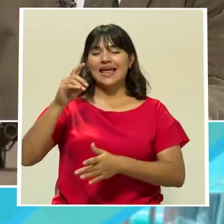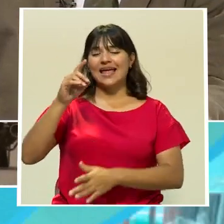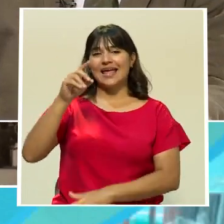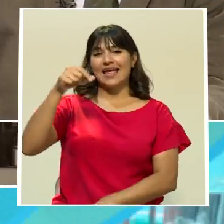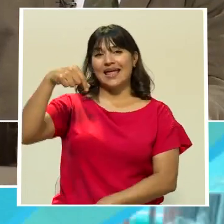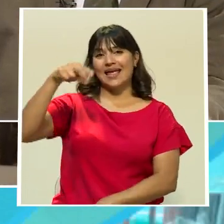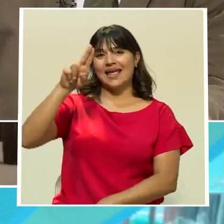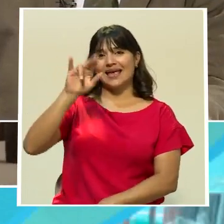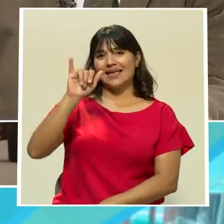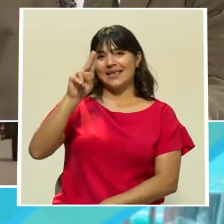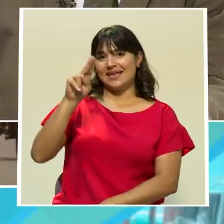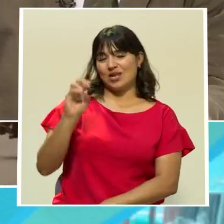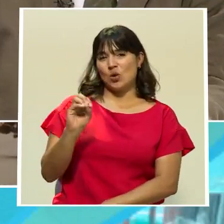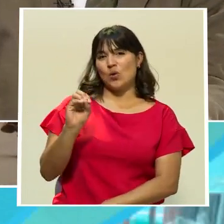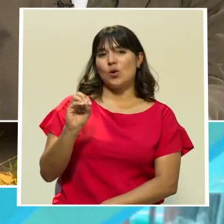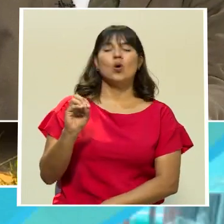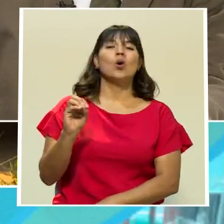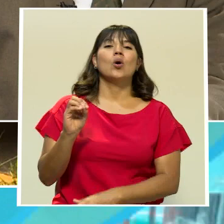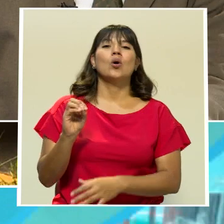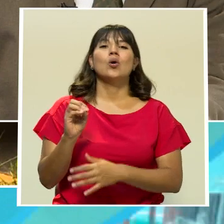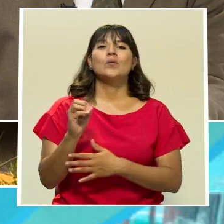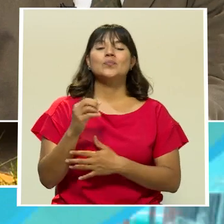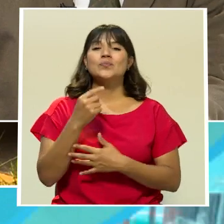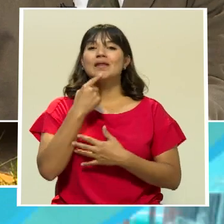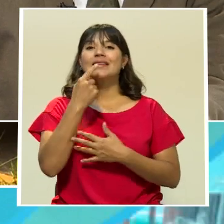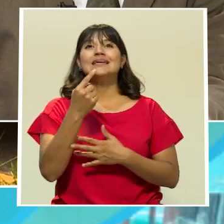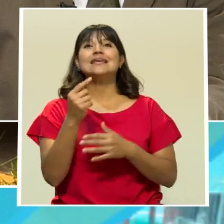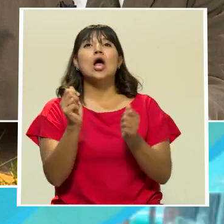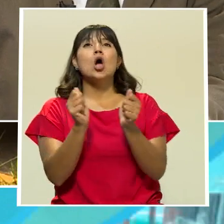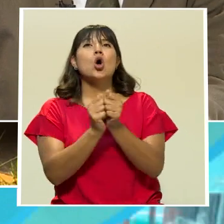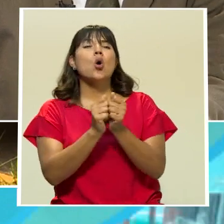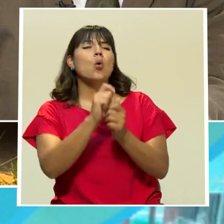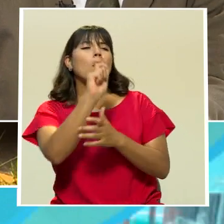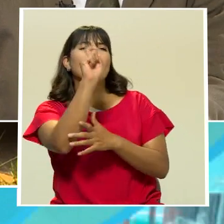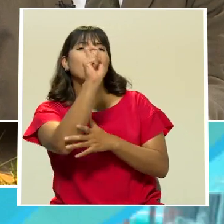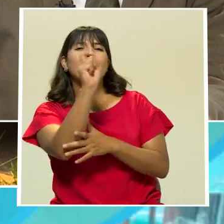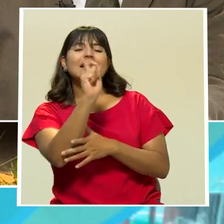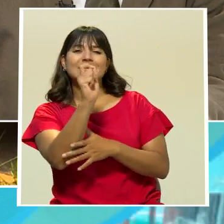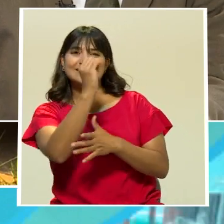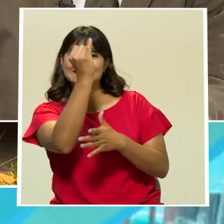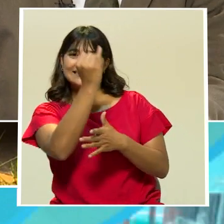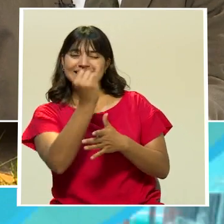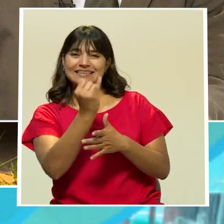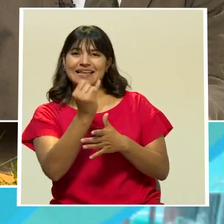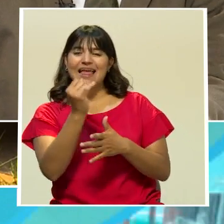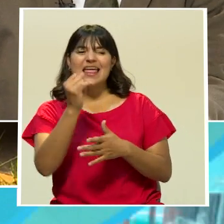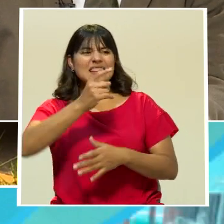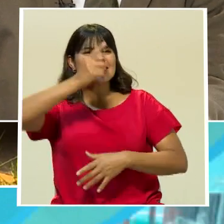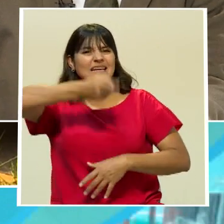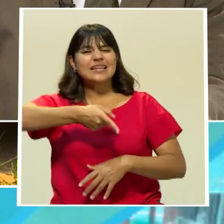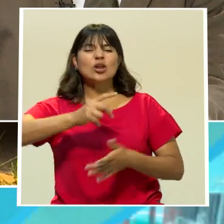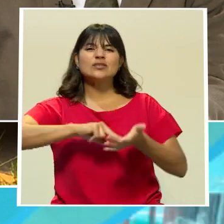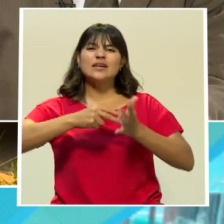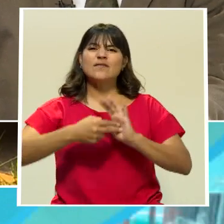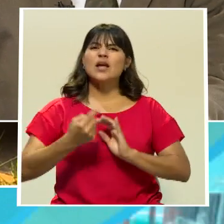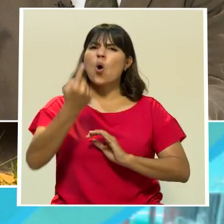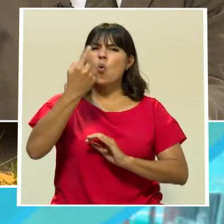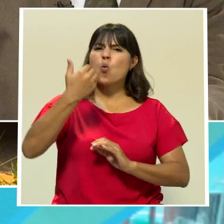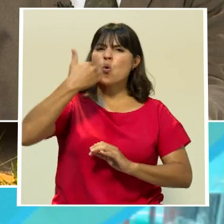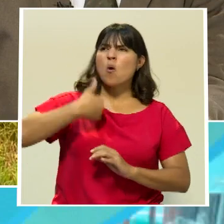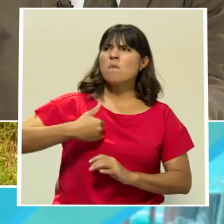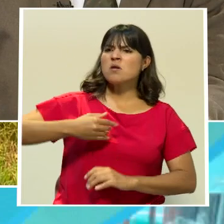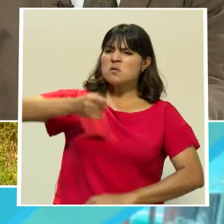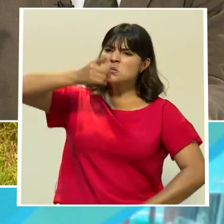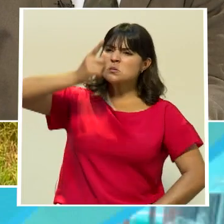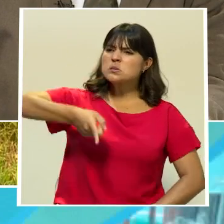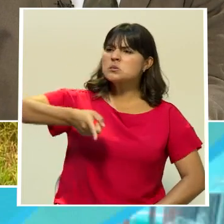palito de abollar ideologías. ¿Verdad? El concepto de dictadura es un señor que te parte la cabeza contra un palo